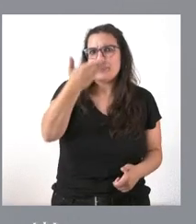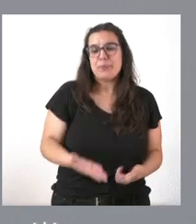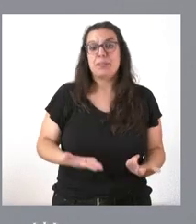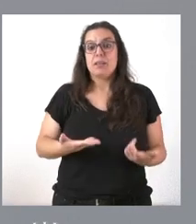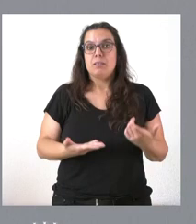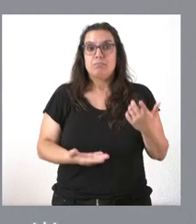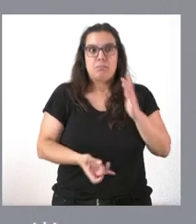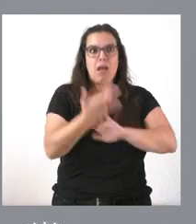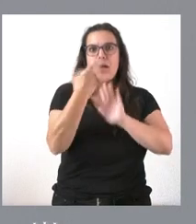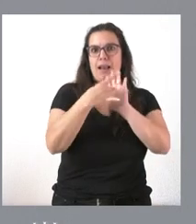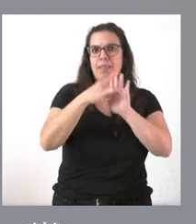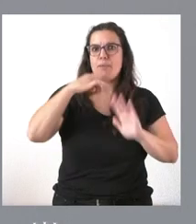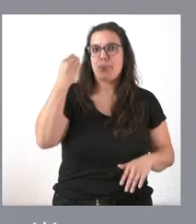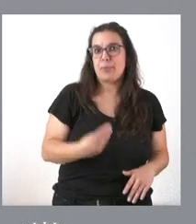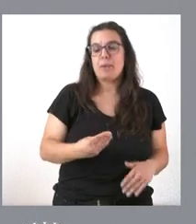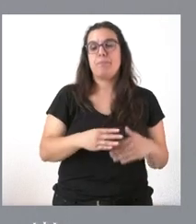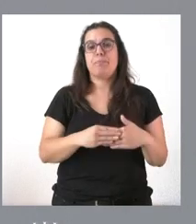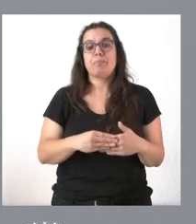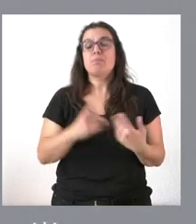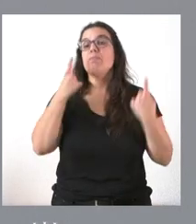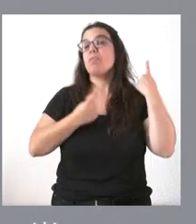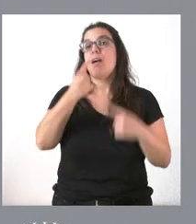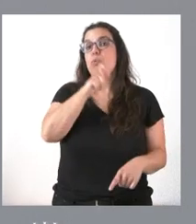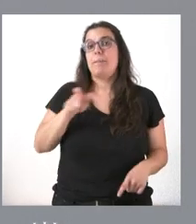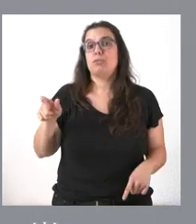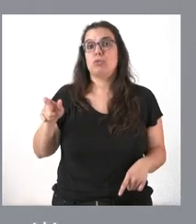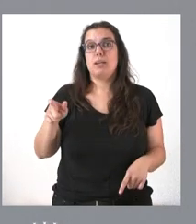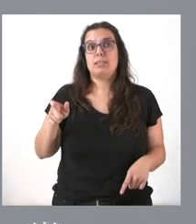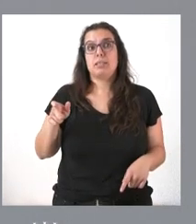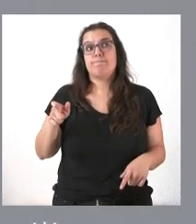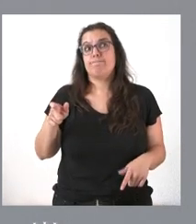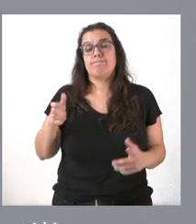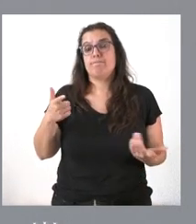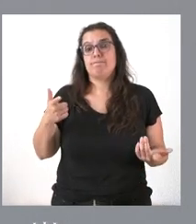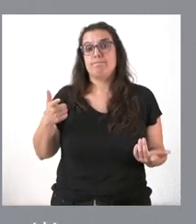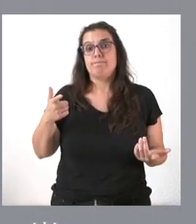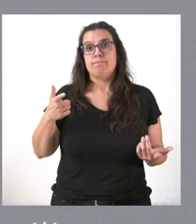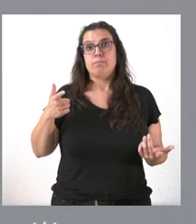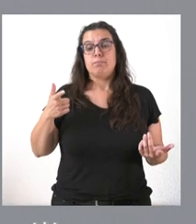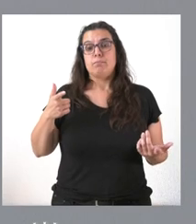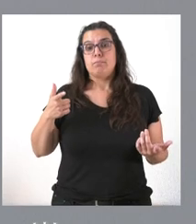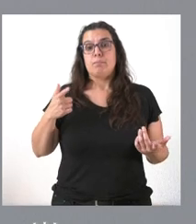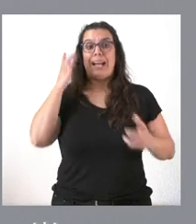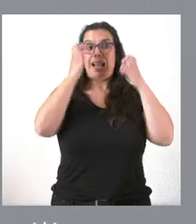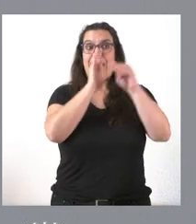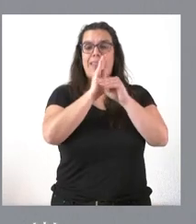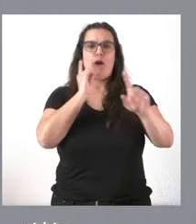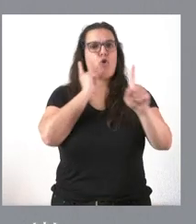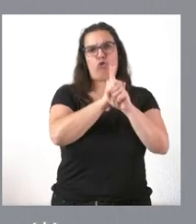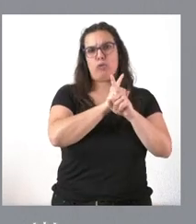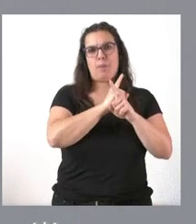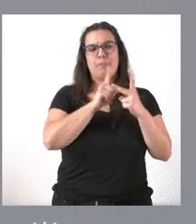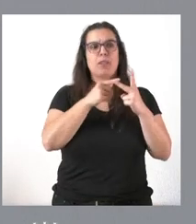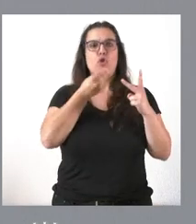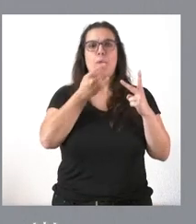una producción ganadera de calidad hay algunas personas que están en contra de la producción Ganadera que están en contra